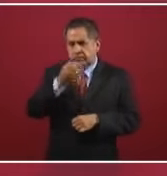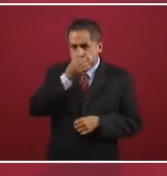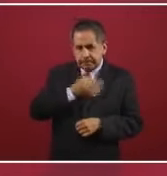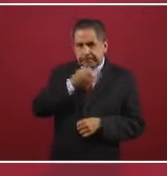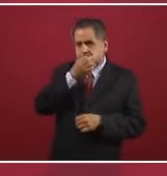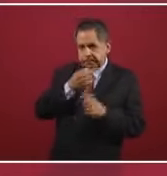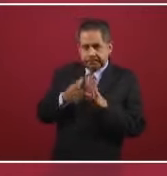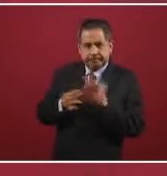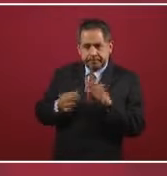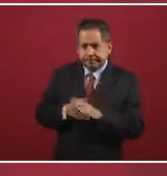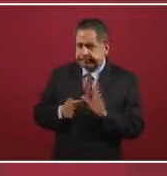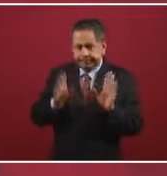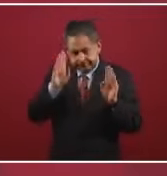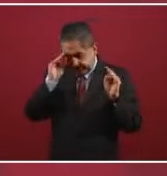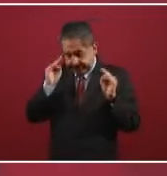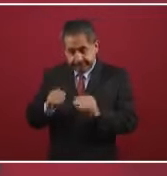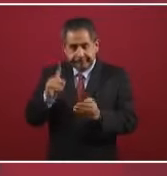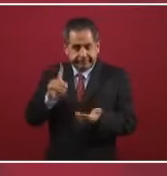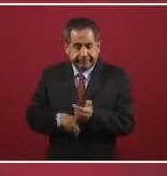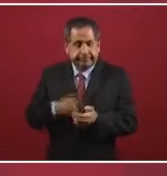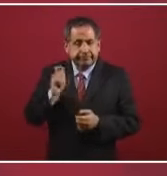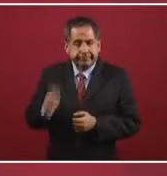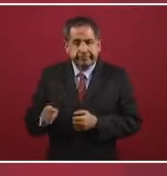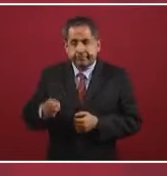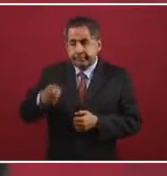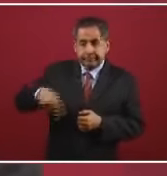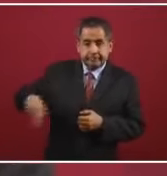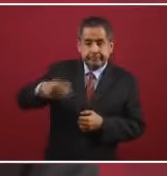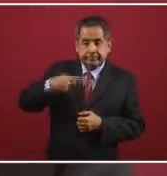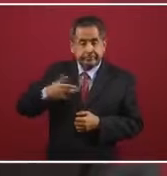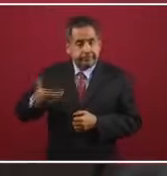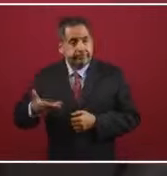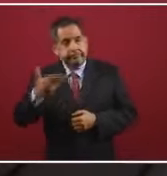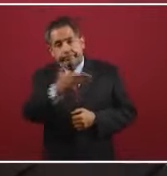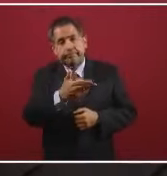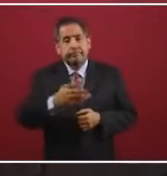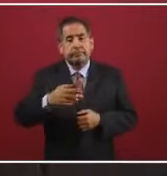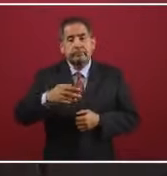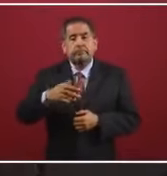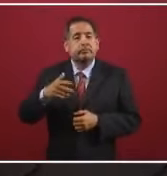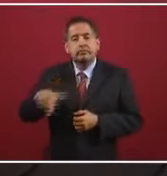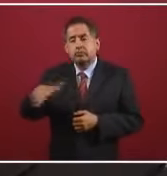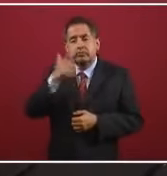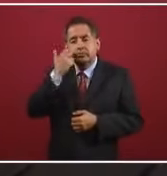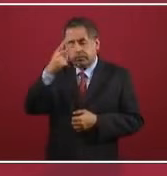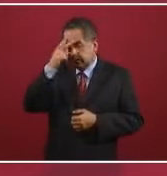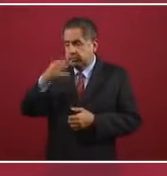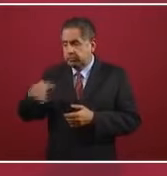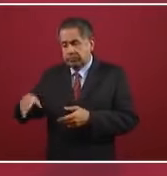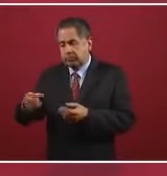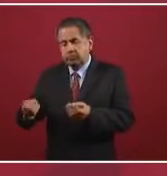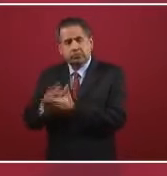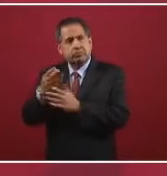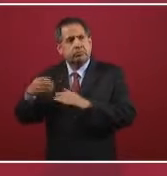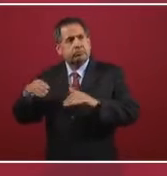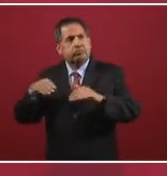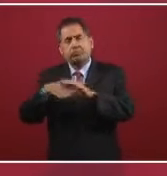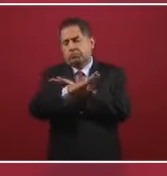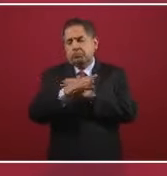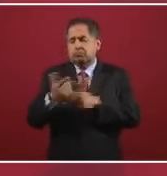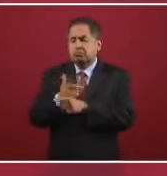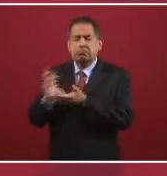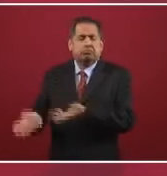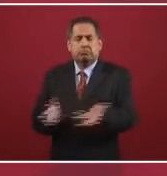trabajando. En esencia, lo que piden estas personas es que México los deje pasar hasta Estados Unidos sin ninguna condición